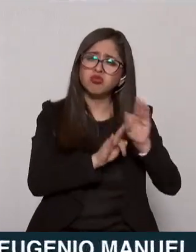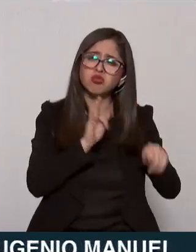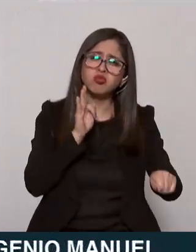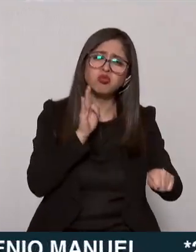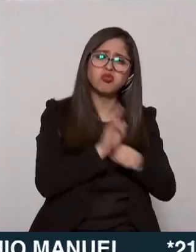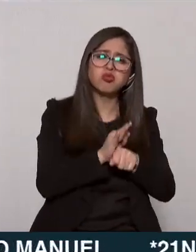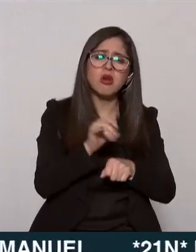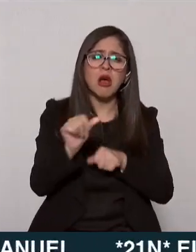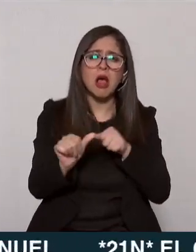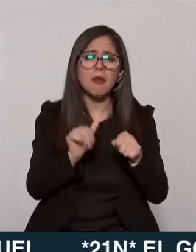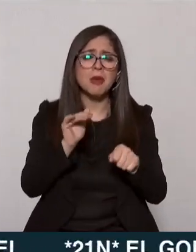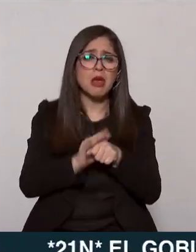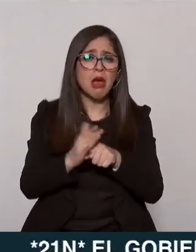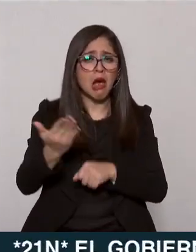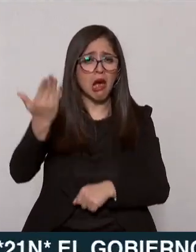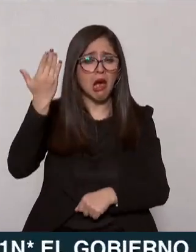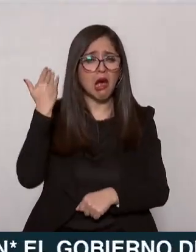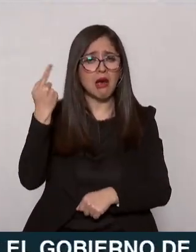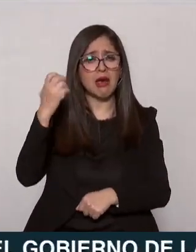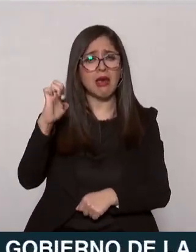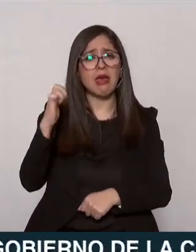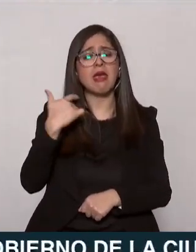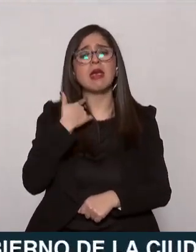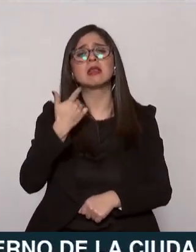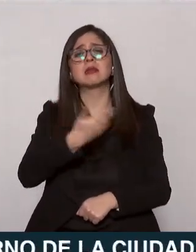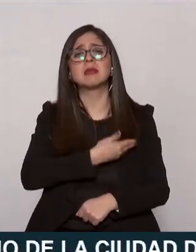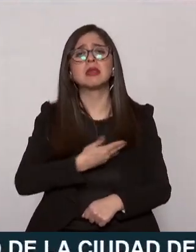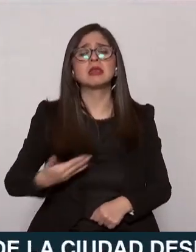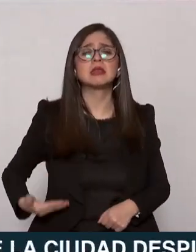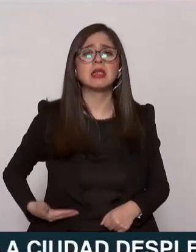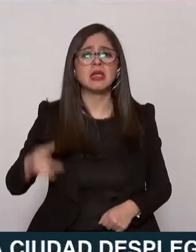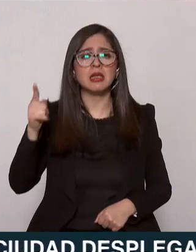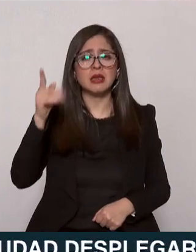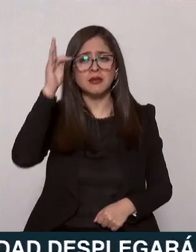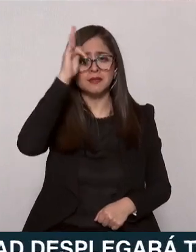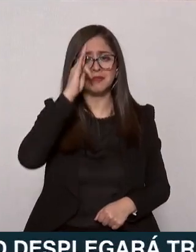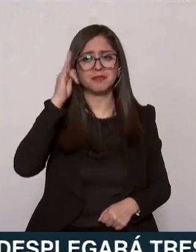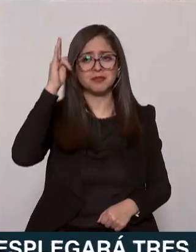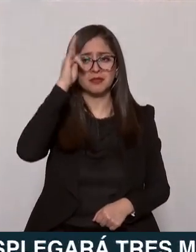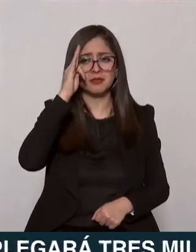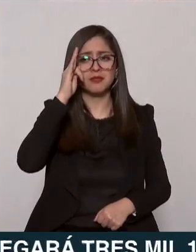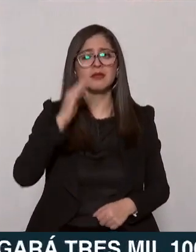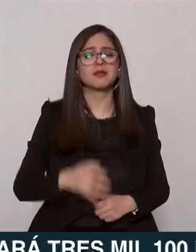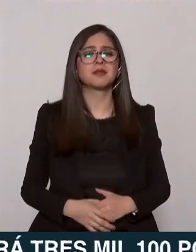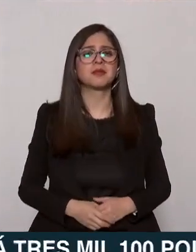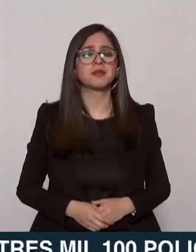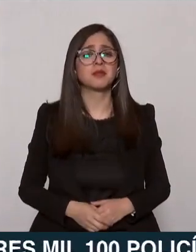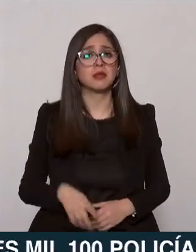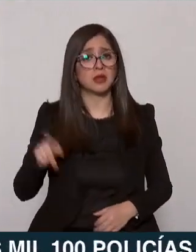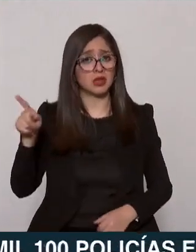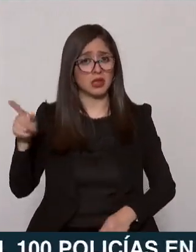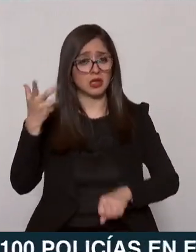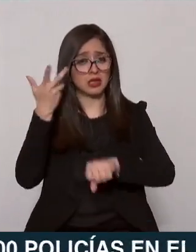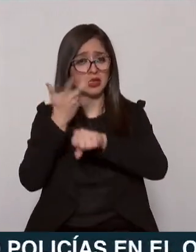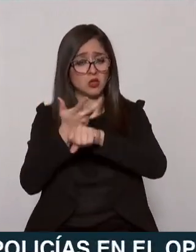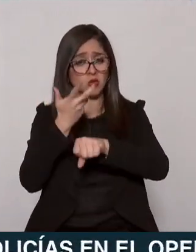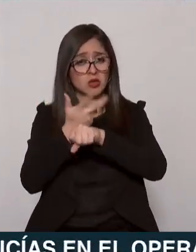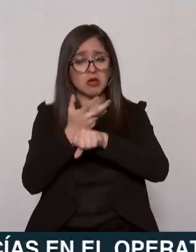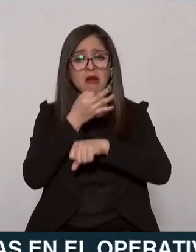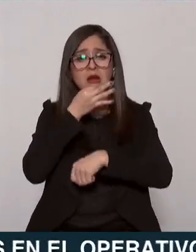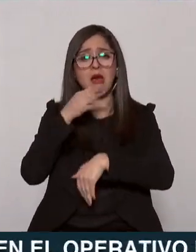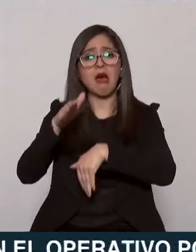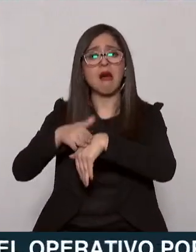administración Calderón, del presidente Calderón. Así de que Estados Unidos le está diciendo a el gobierno